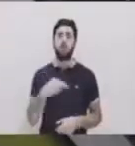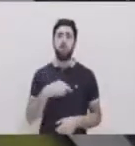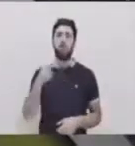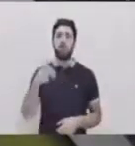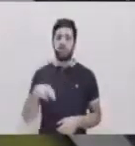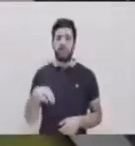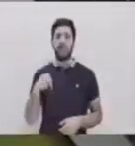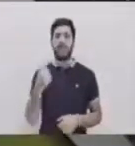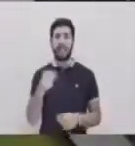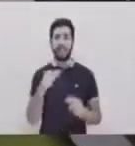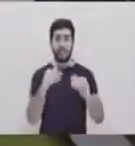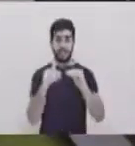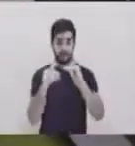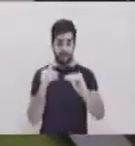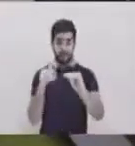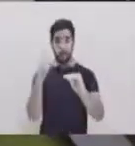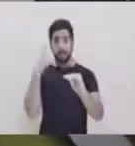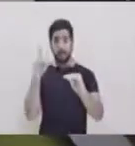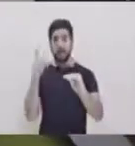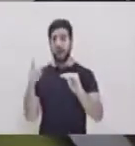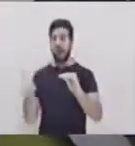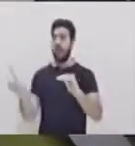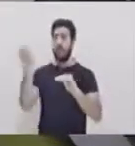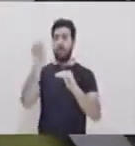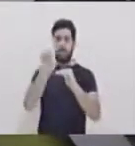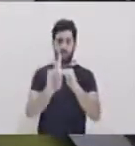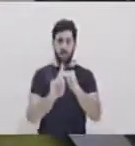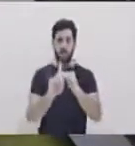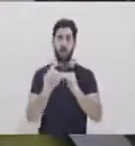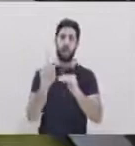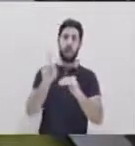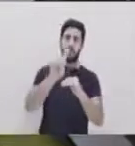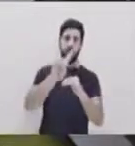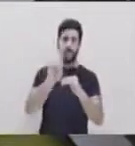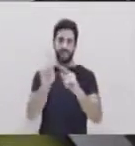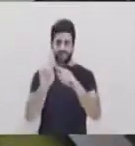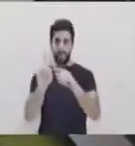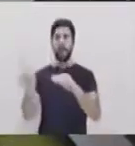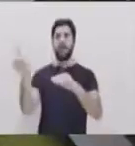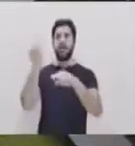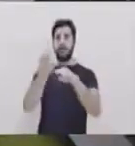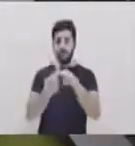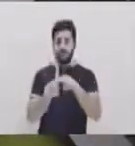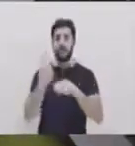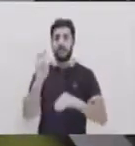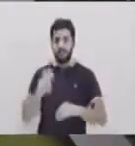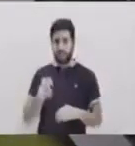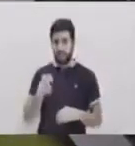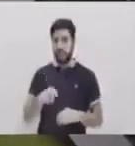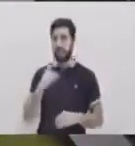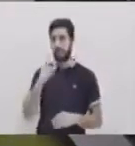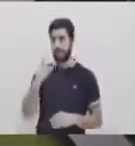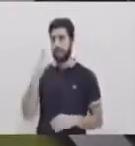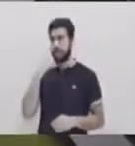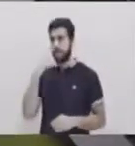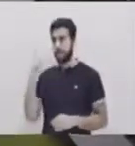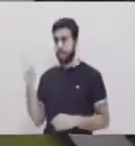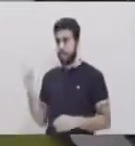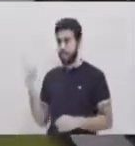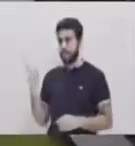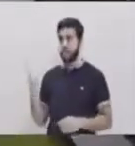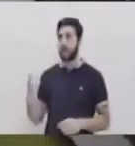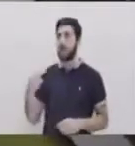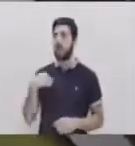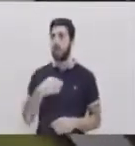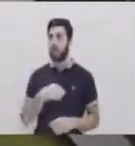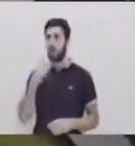generar la base en donde nosotros vamos a colocar nuestra mecha para que la vela pueda encender. Entonces,